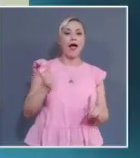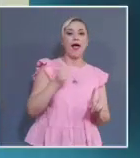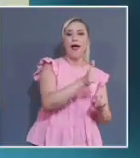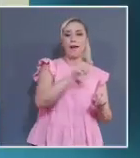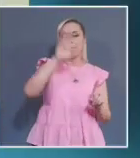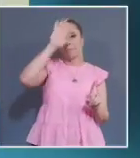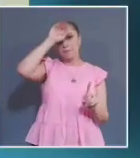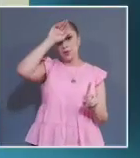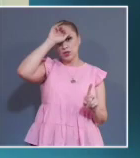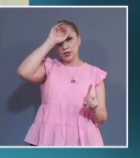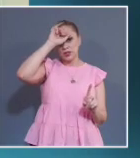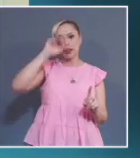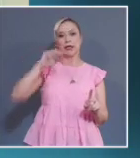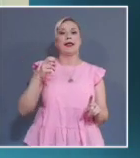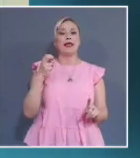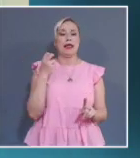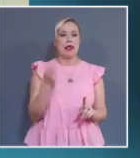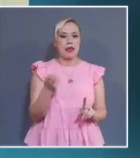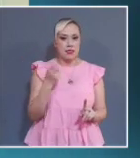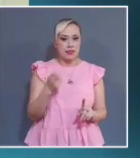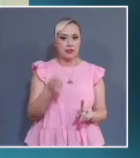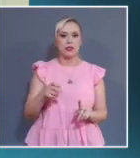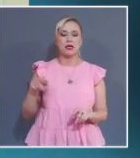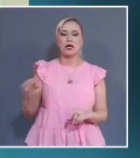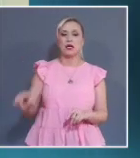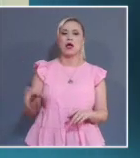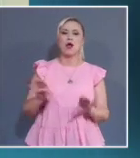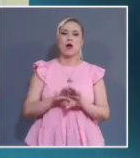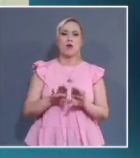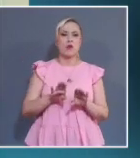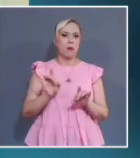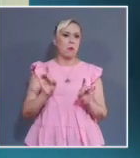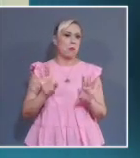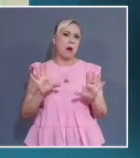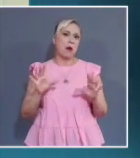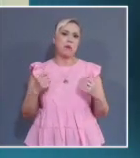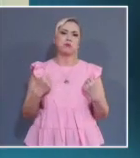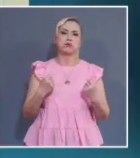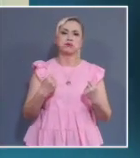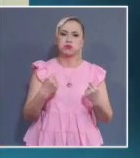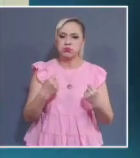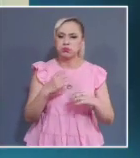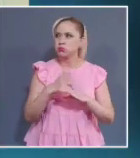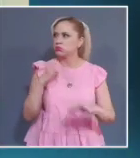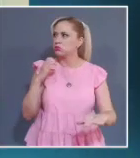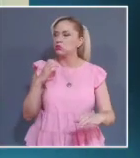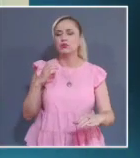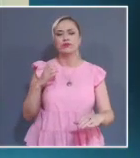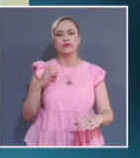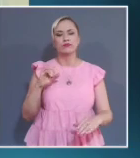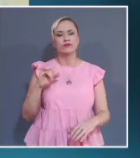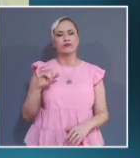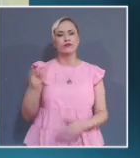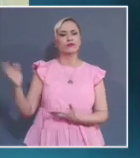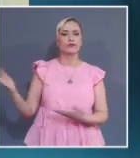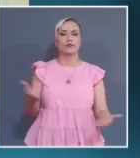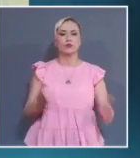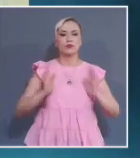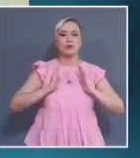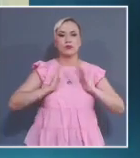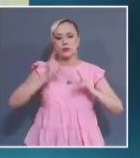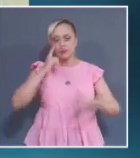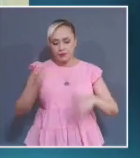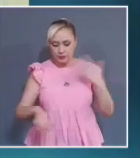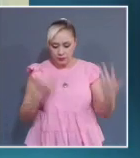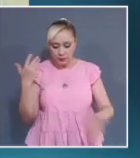revisada por elementos militares, le fue localizado alrededor de 5 kilogramos de clorhidrato de metanfetamina,